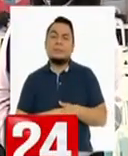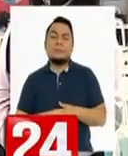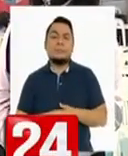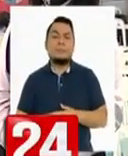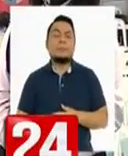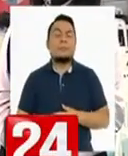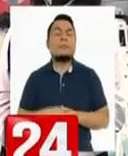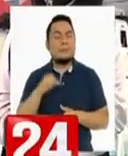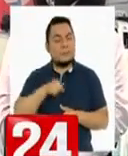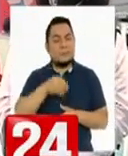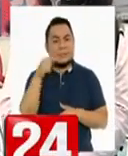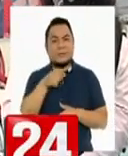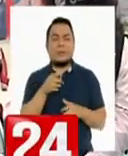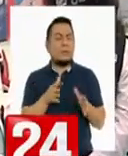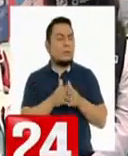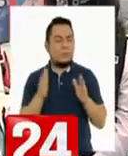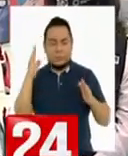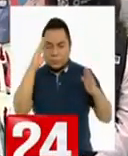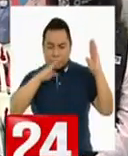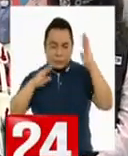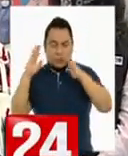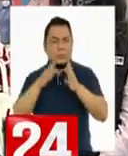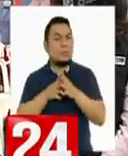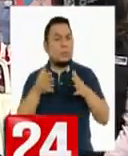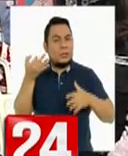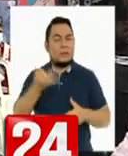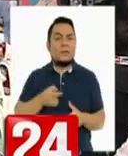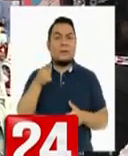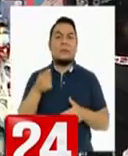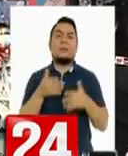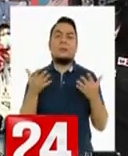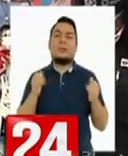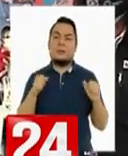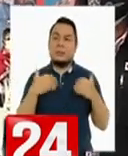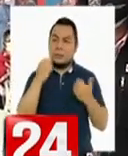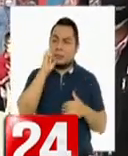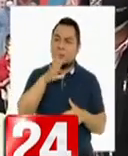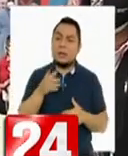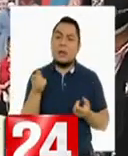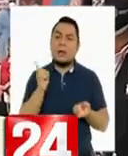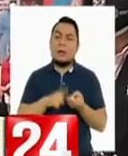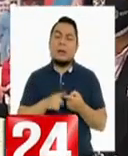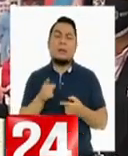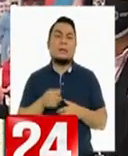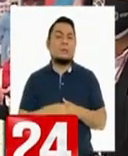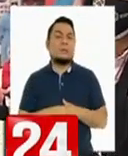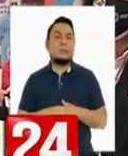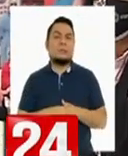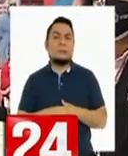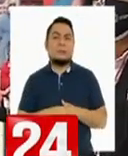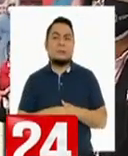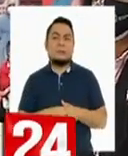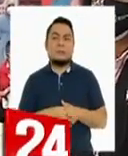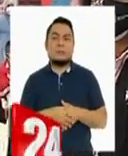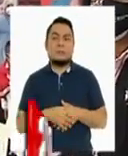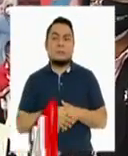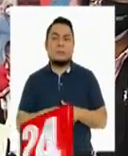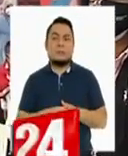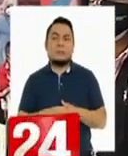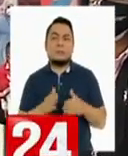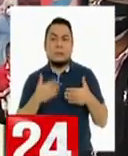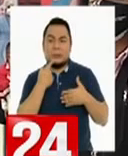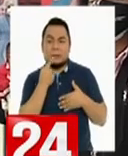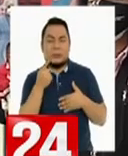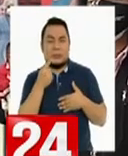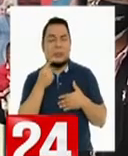Definitivamente, esto es algo sumamente preocupante y realmente es, podríamos decir, hasta aún algo, hasta podría